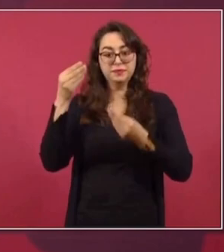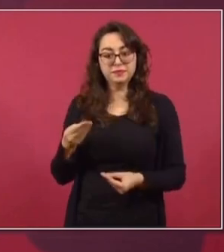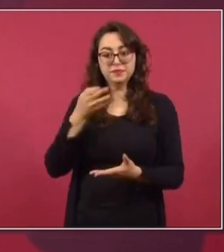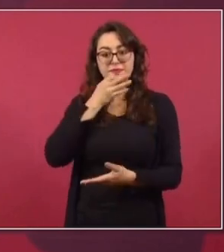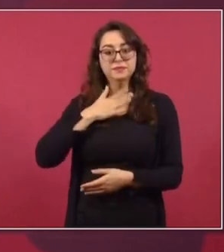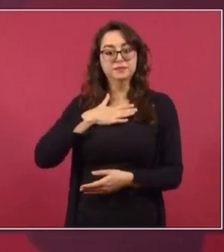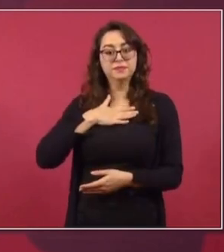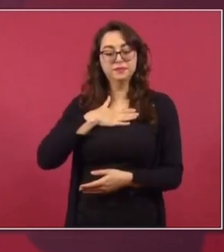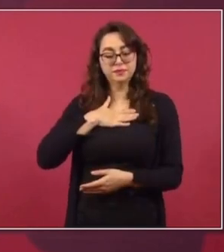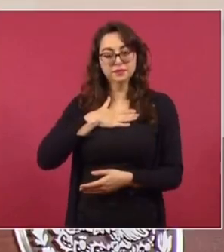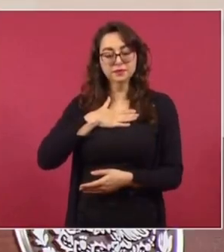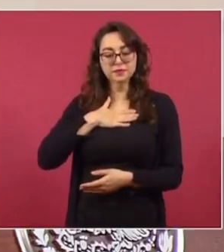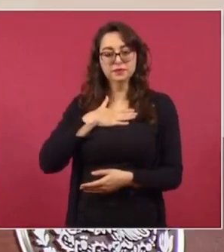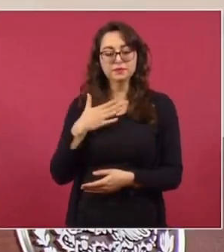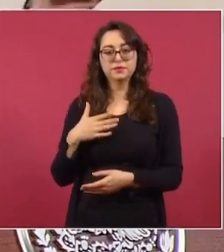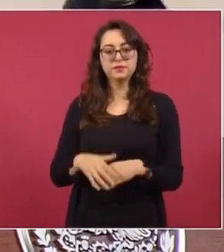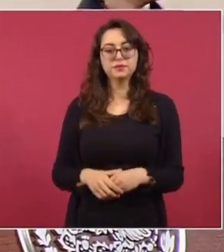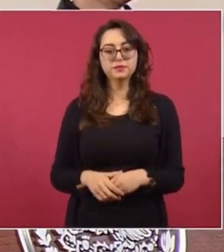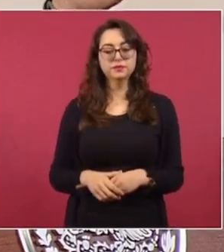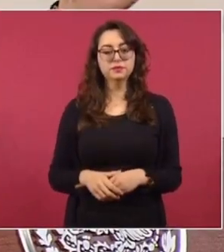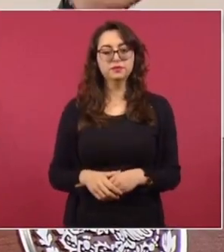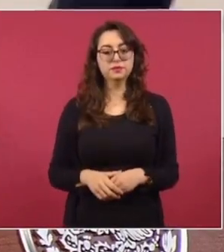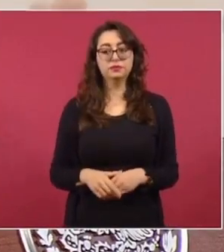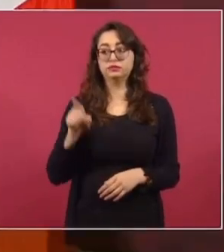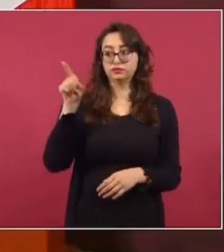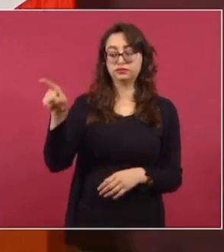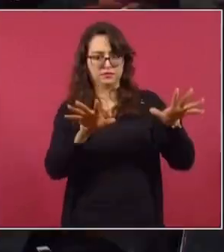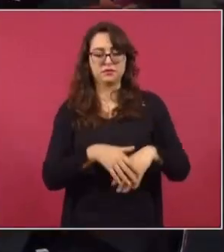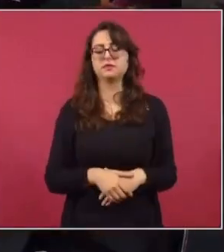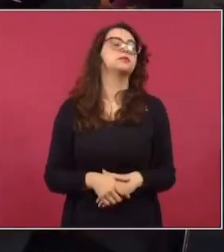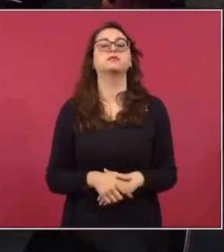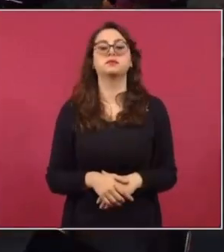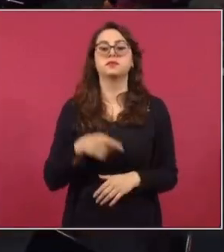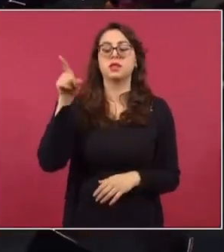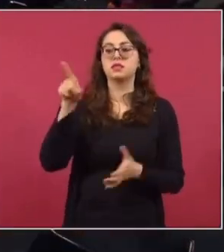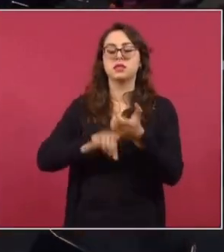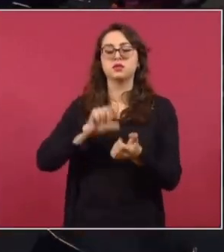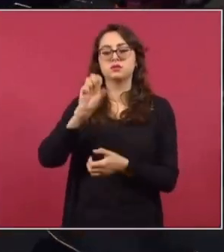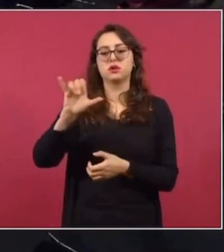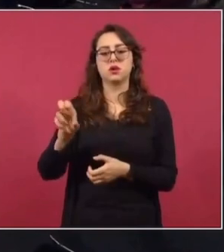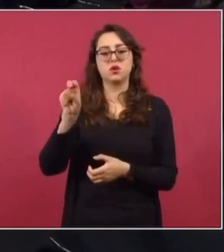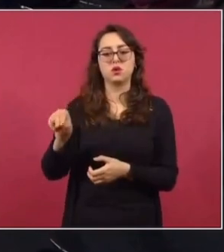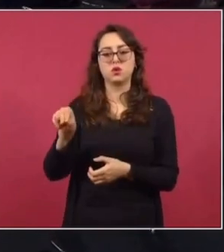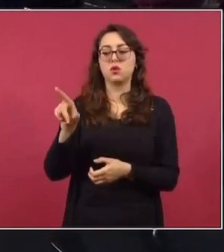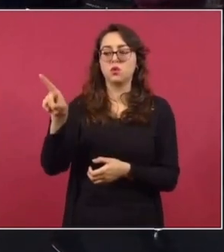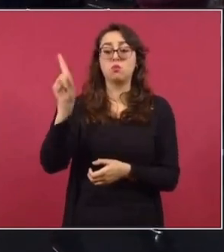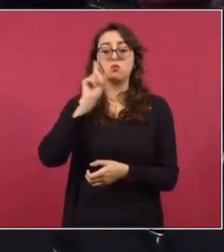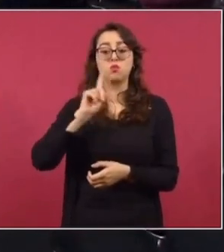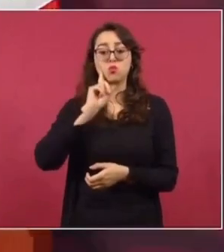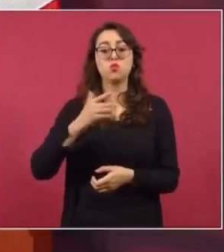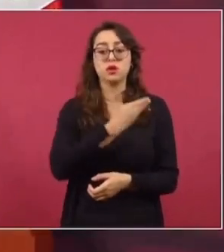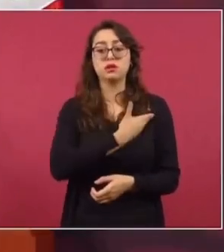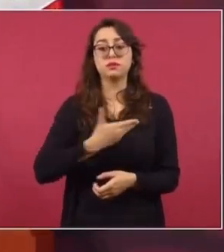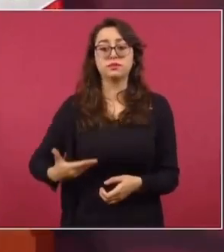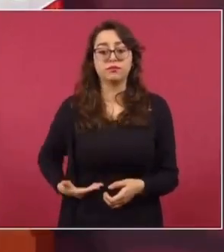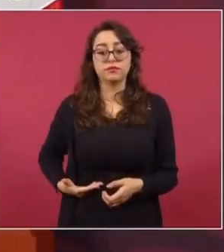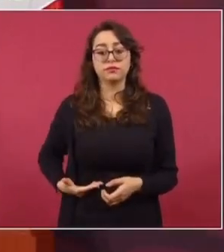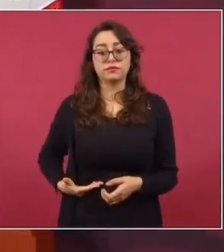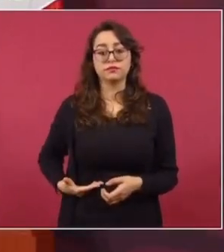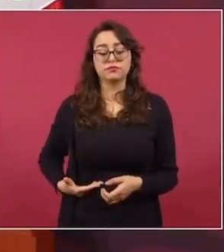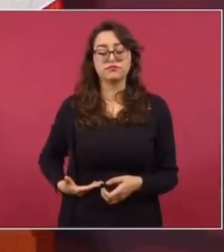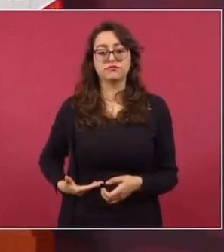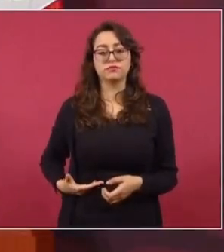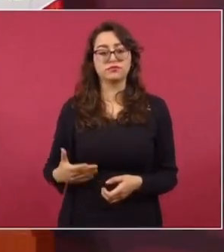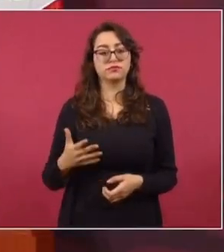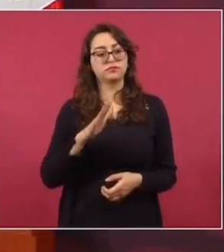acerca de que la presidenta de la Suprema Corte contrató a la que era directora de